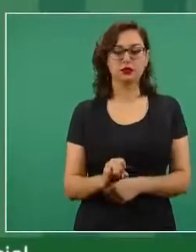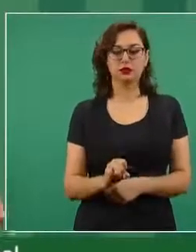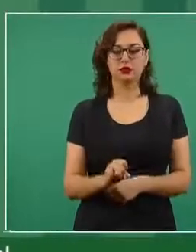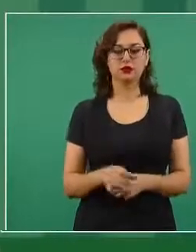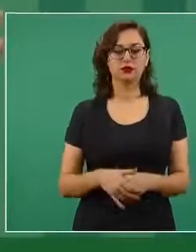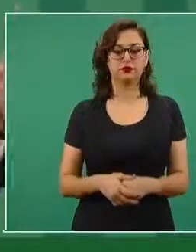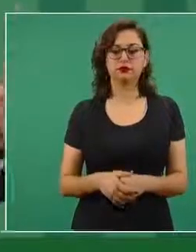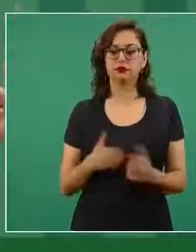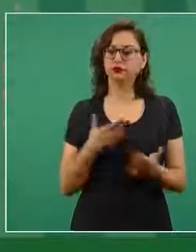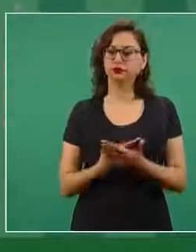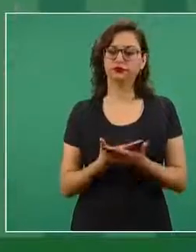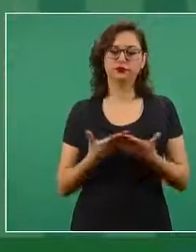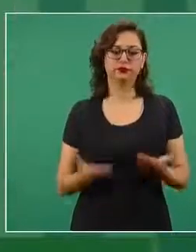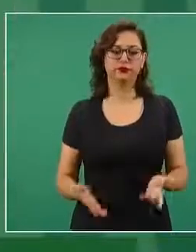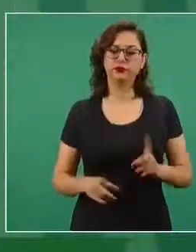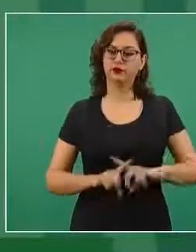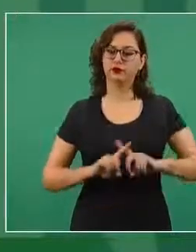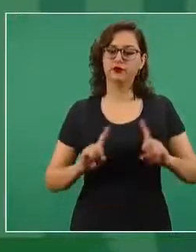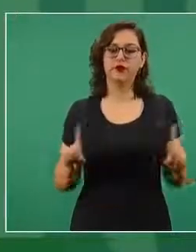Ya no